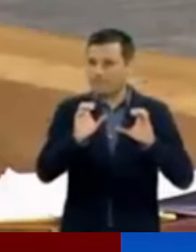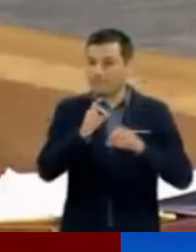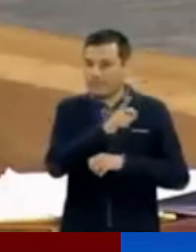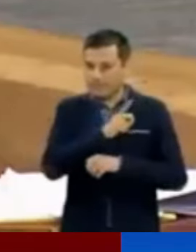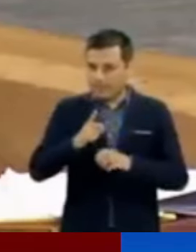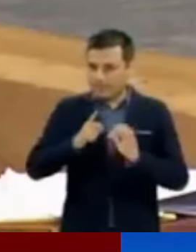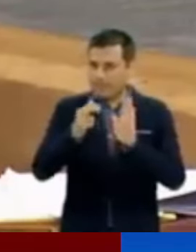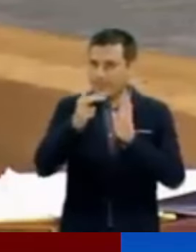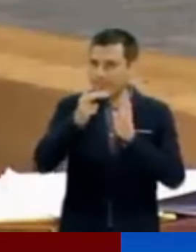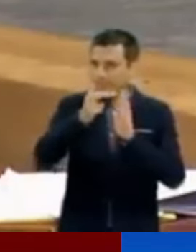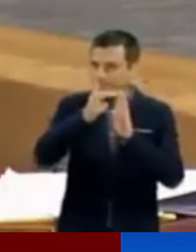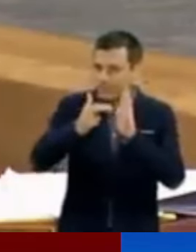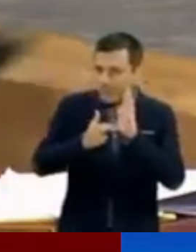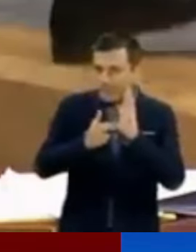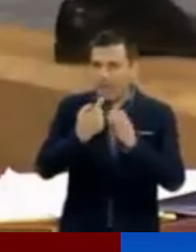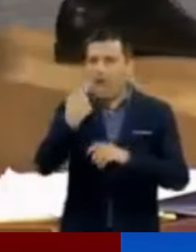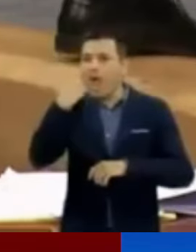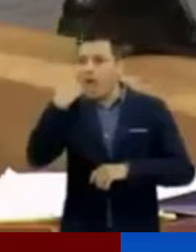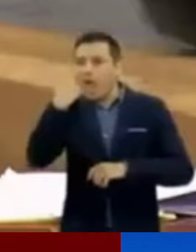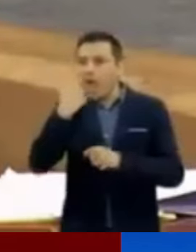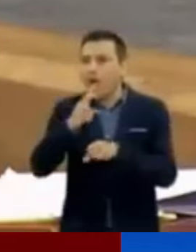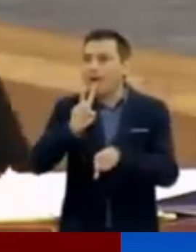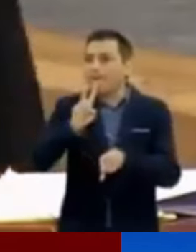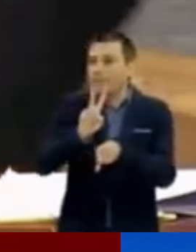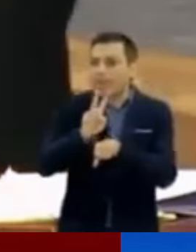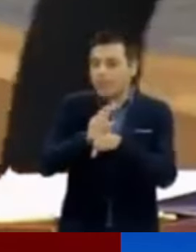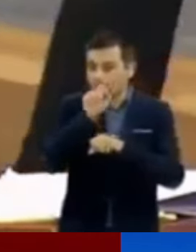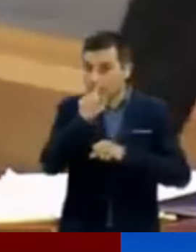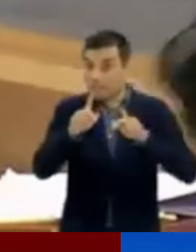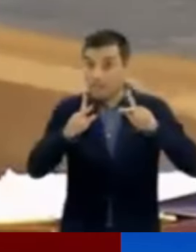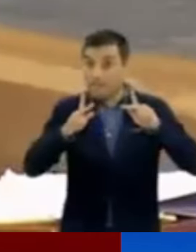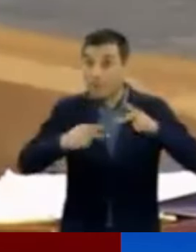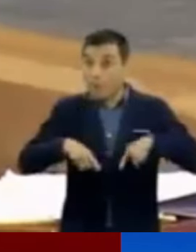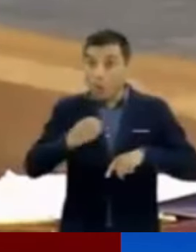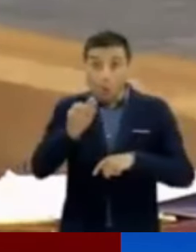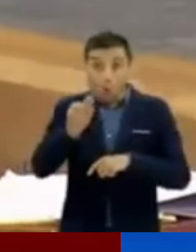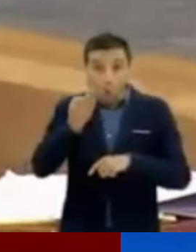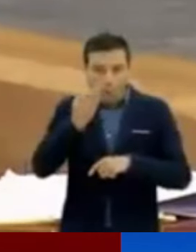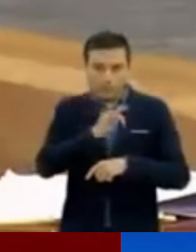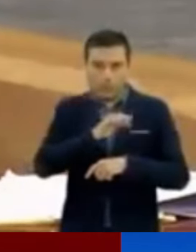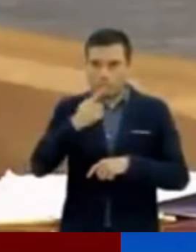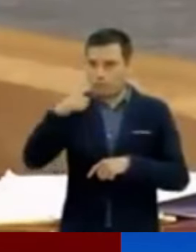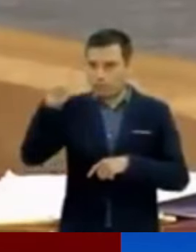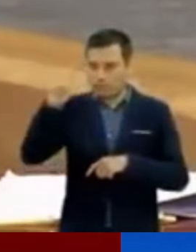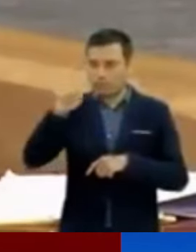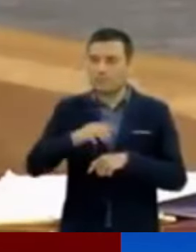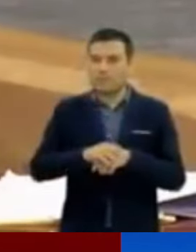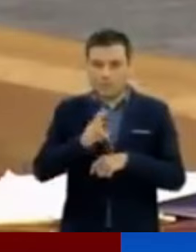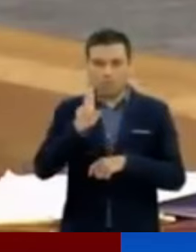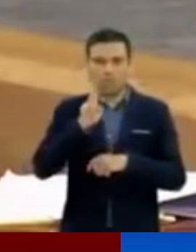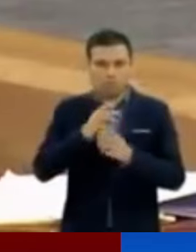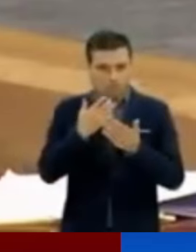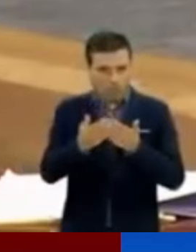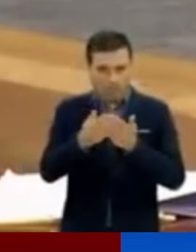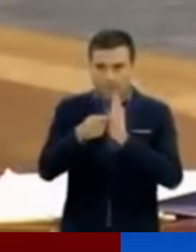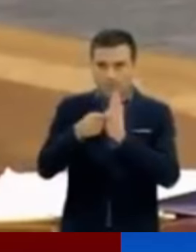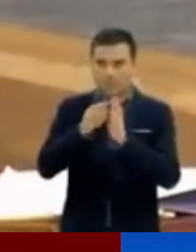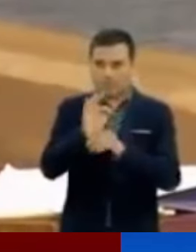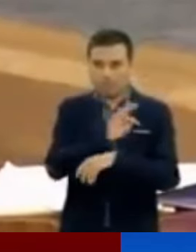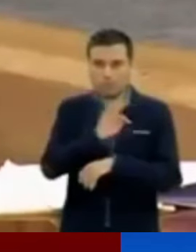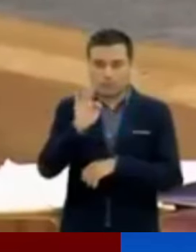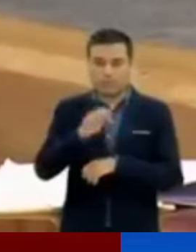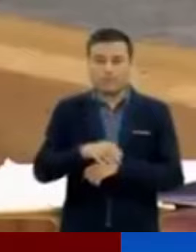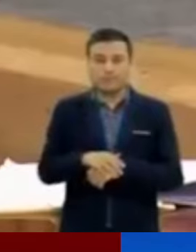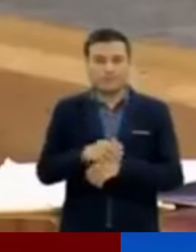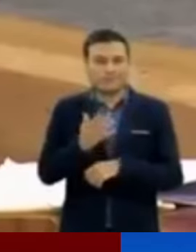calendarios, reglas, zonas de cobertura, mecanismos de queja y elementos para poder denunciar. La verdad es que lo